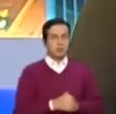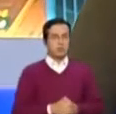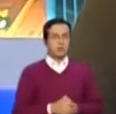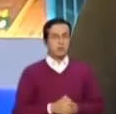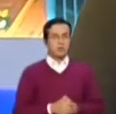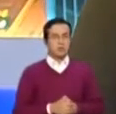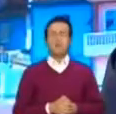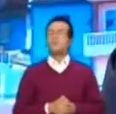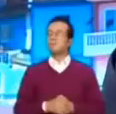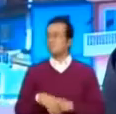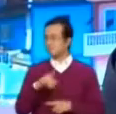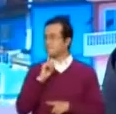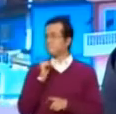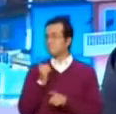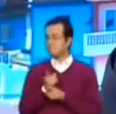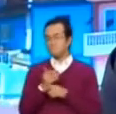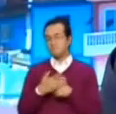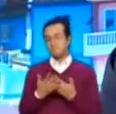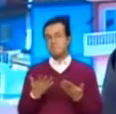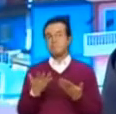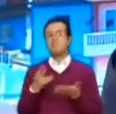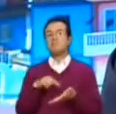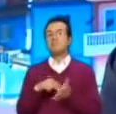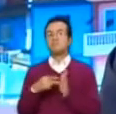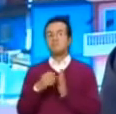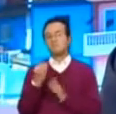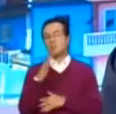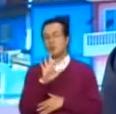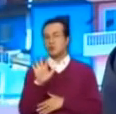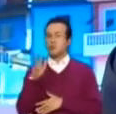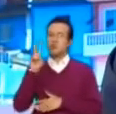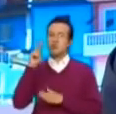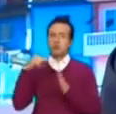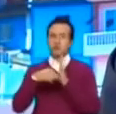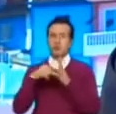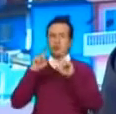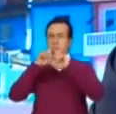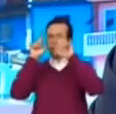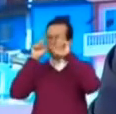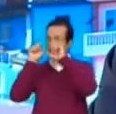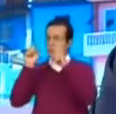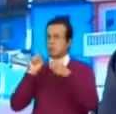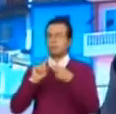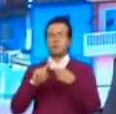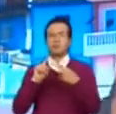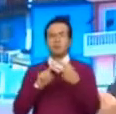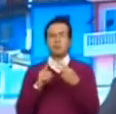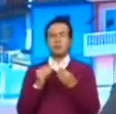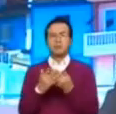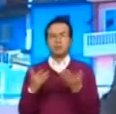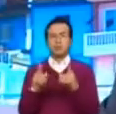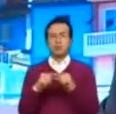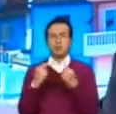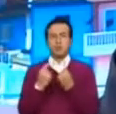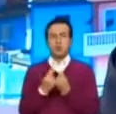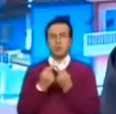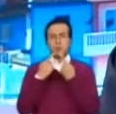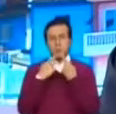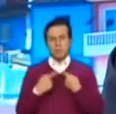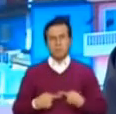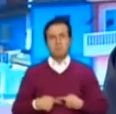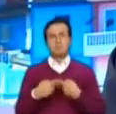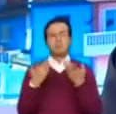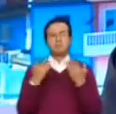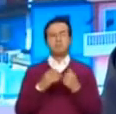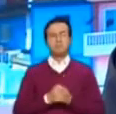fiscal. Exactamente, esto involucra a cerca de 2.000 empresas, involucra una cantidad que de acuerdo a una revelación